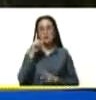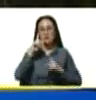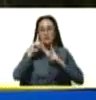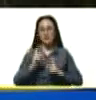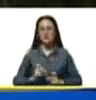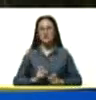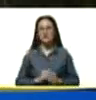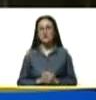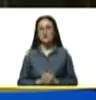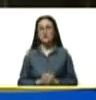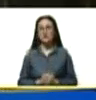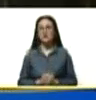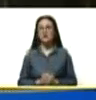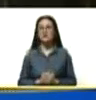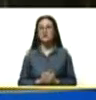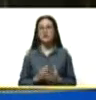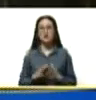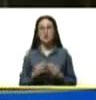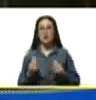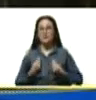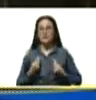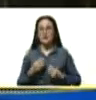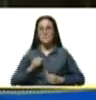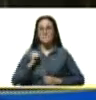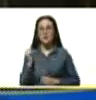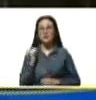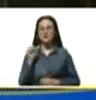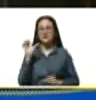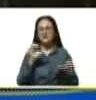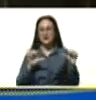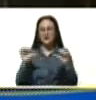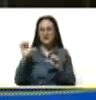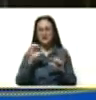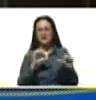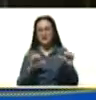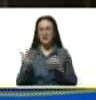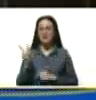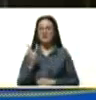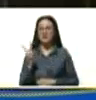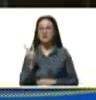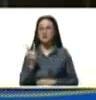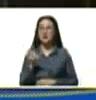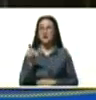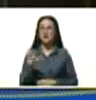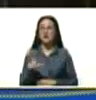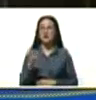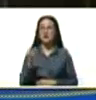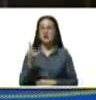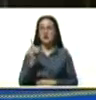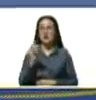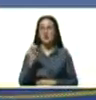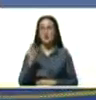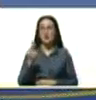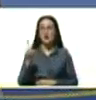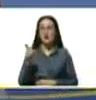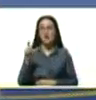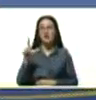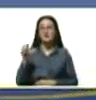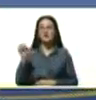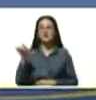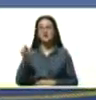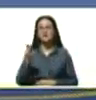profesional, toda su vida, policía científico del país, el comisario general Douglas Rico,